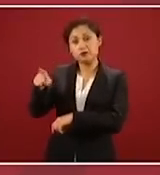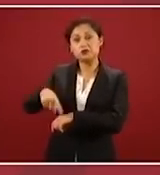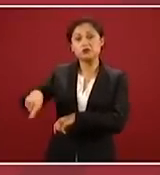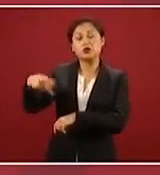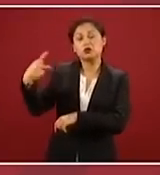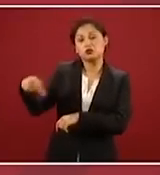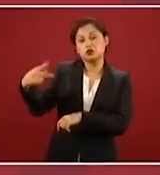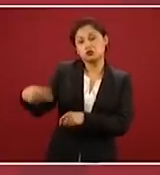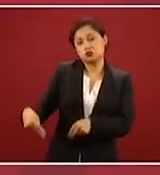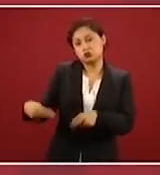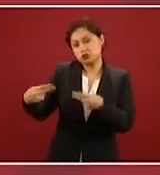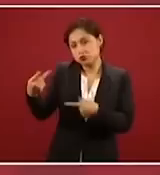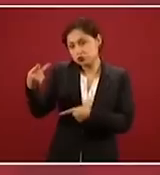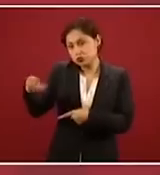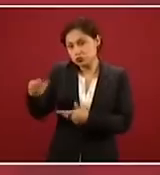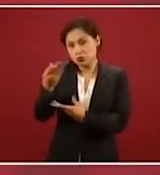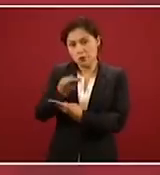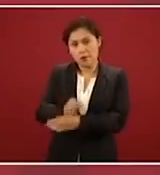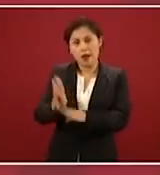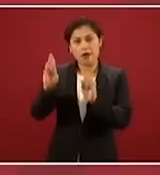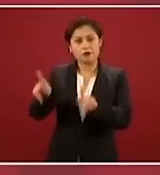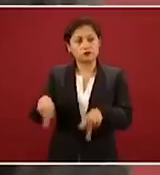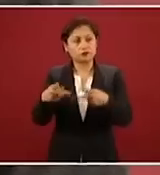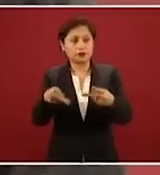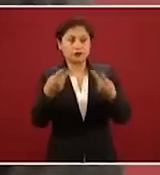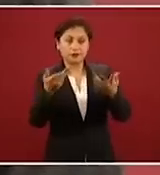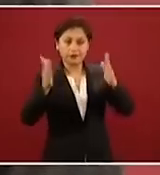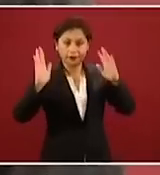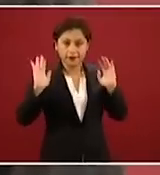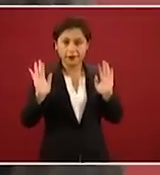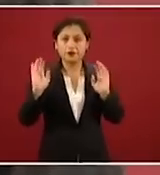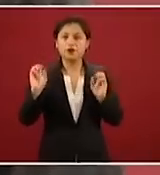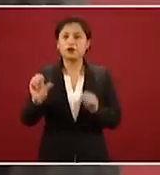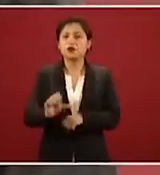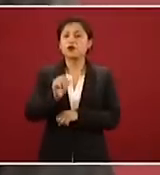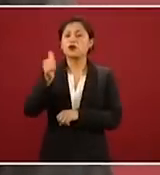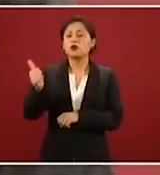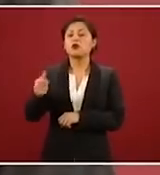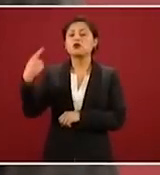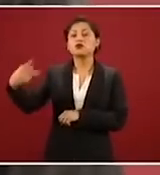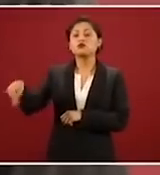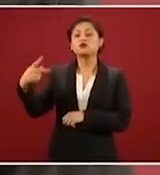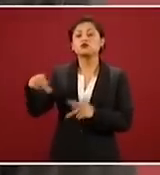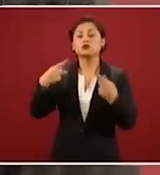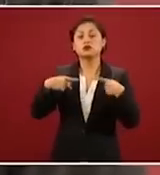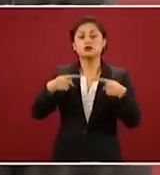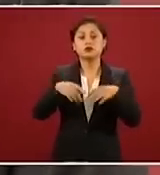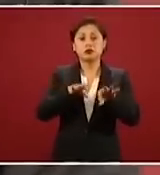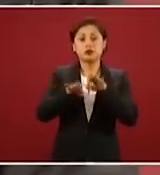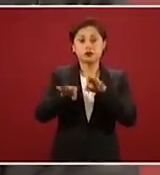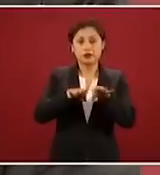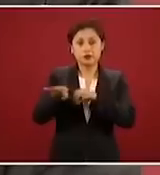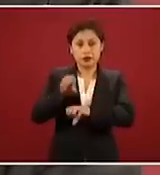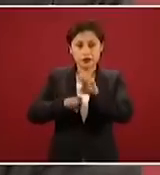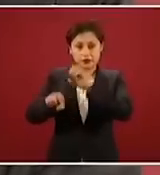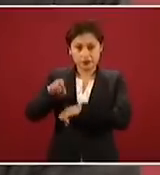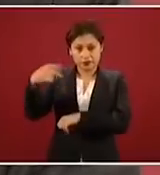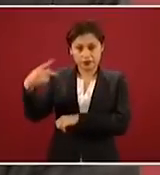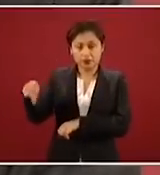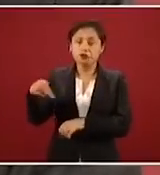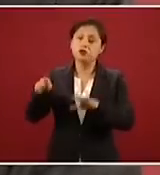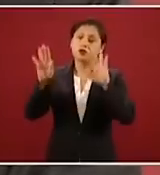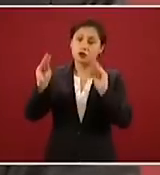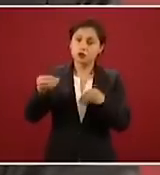comercios, en sus bancos, otros los van a entregar a sus trabajadores, otros los van a utilizar para